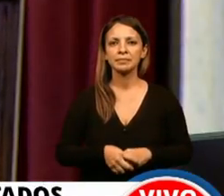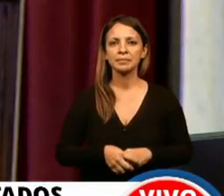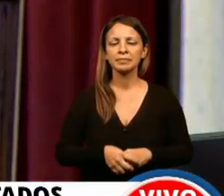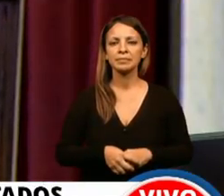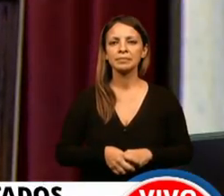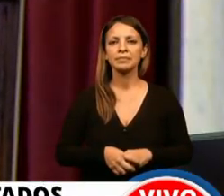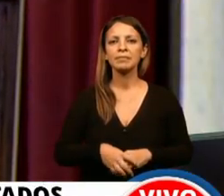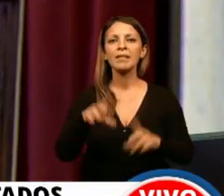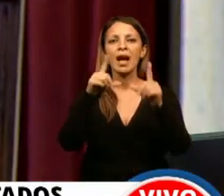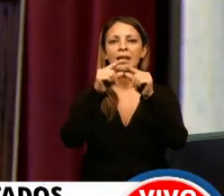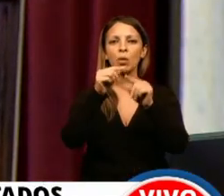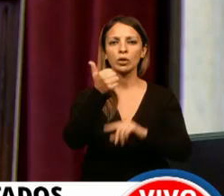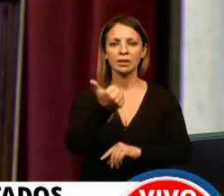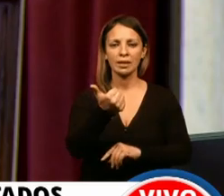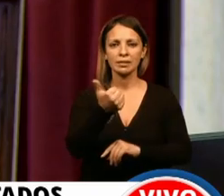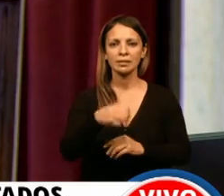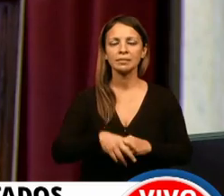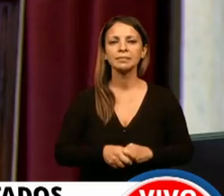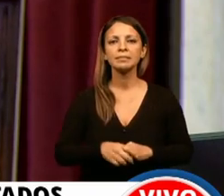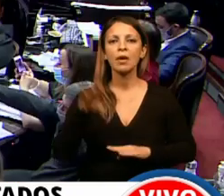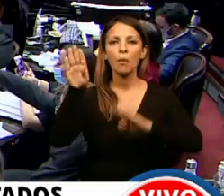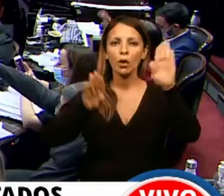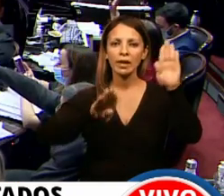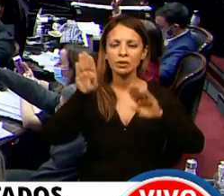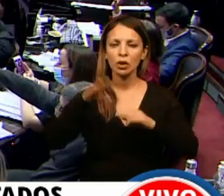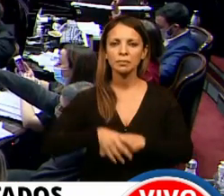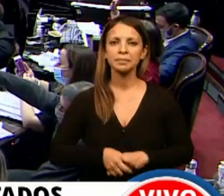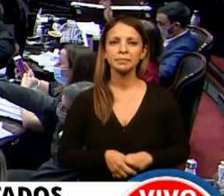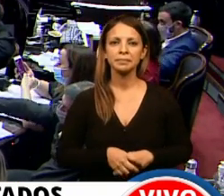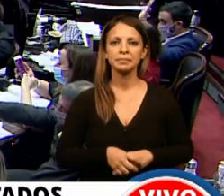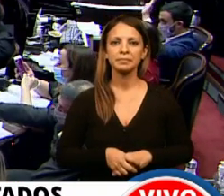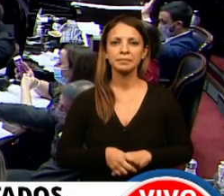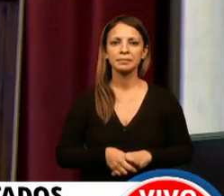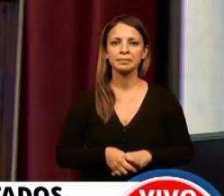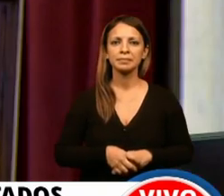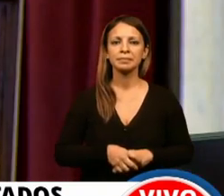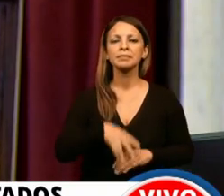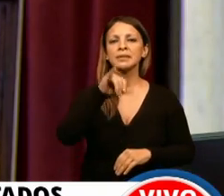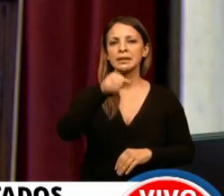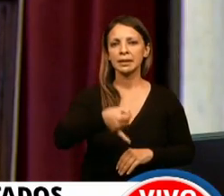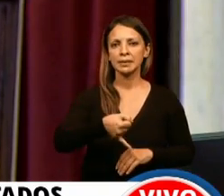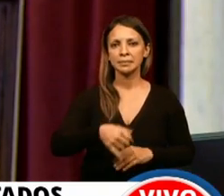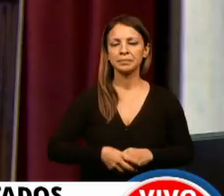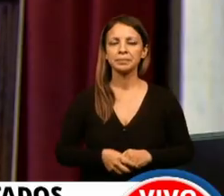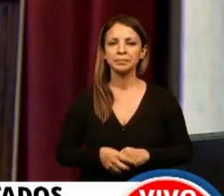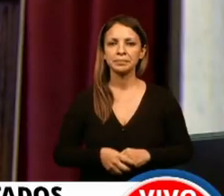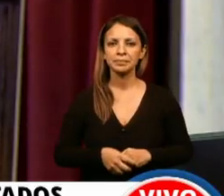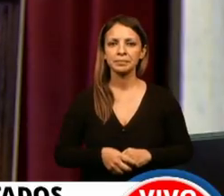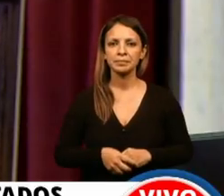artículo sexto sírvase marcar su voto resulta afirmativo